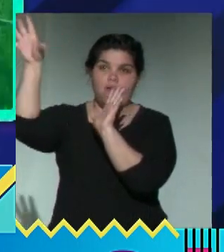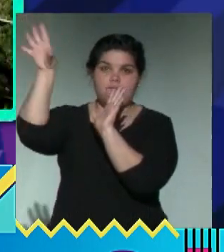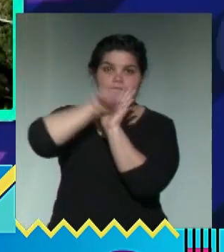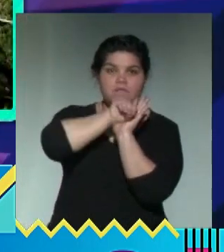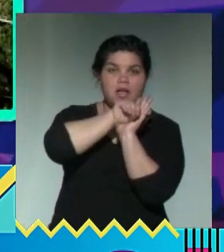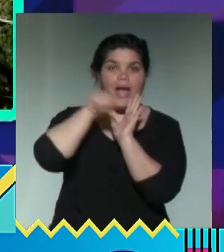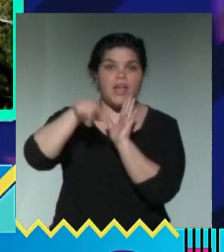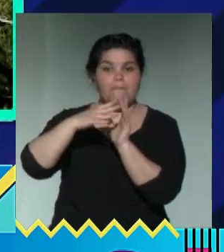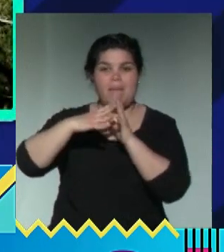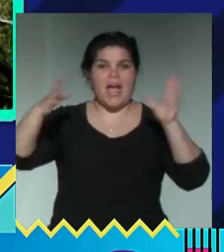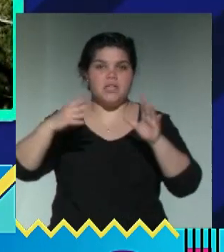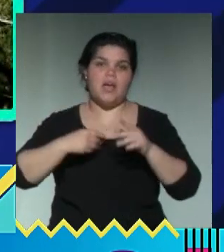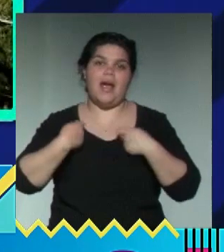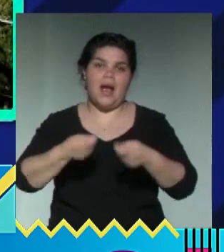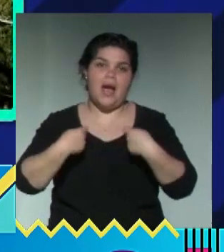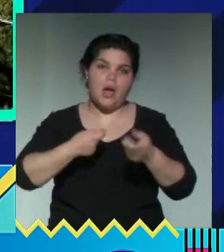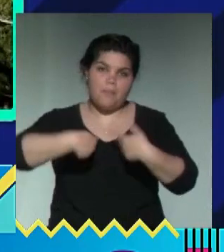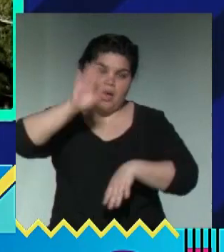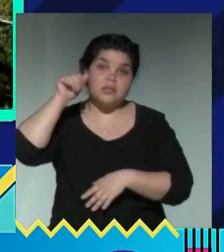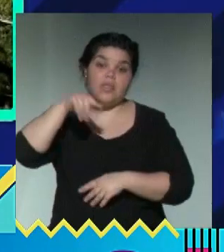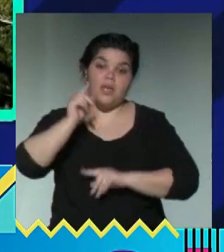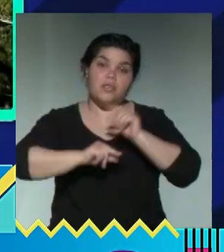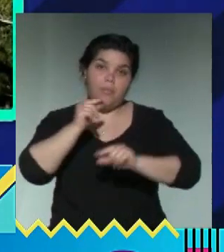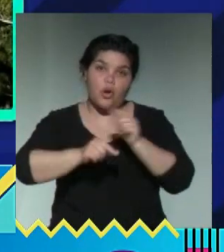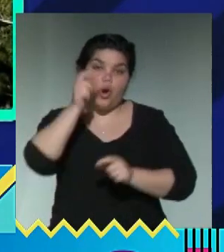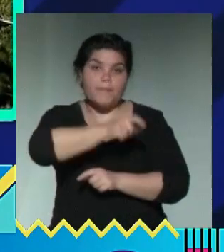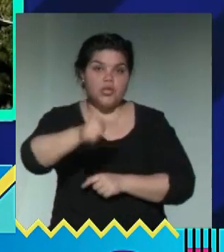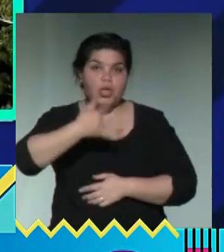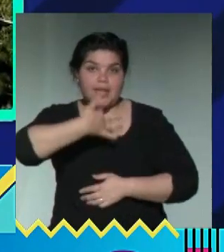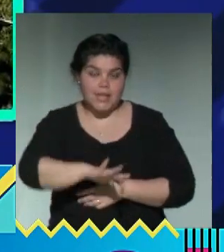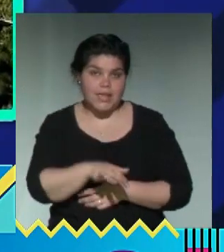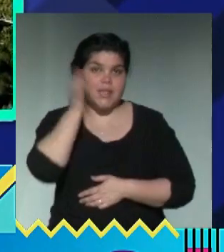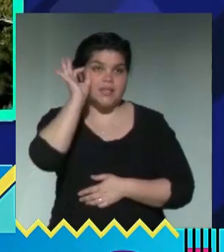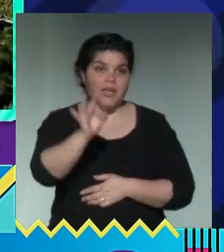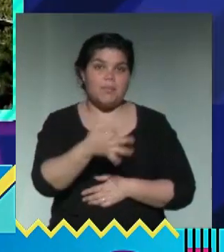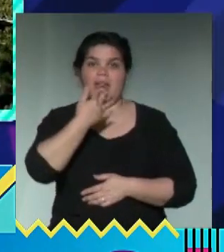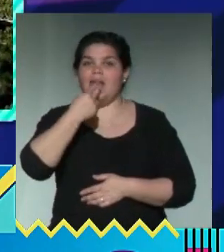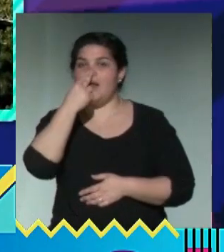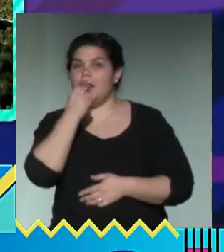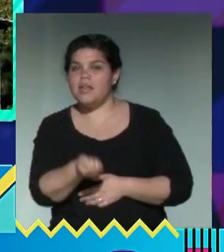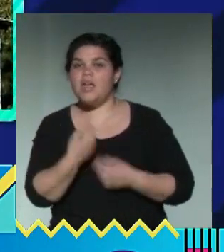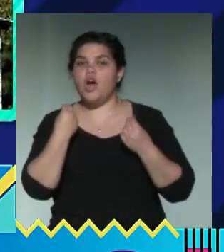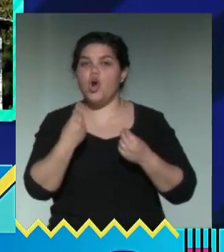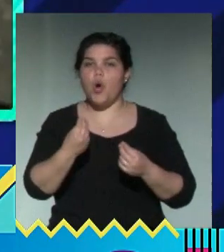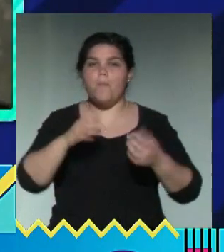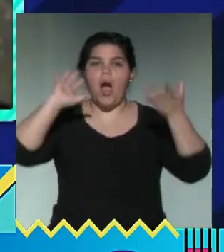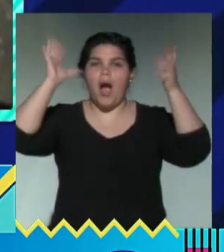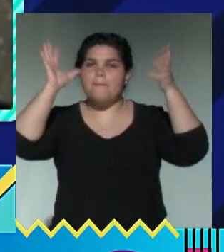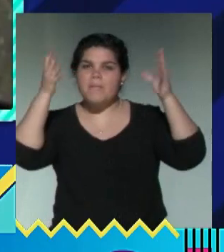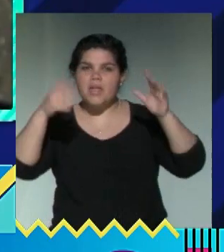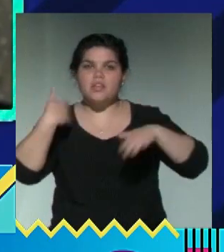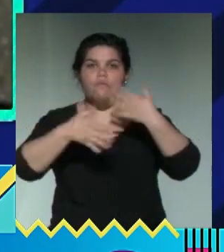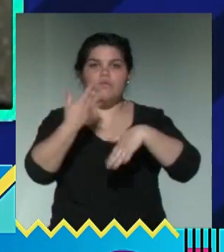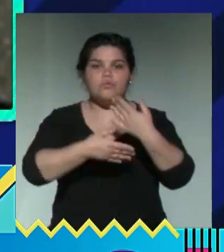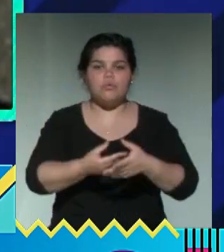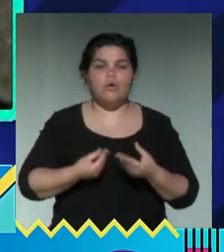bueno, en la medida que se vayan sincerando los costos de la energía y la gente entienda realmente lo que cuesta generar la energía y el impacto ambiental que tiene el